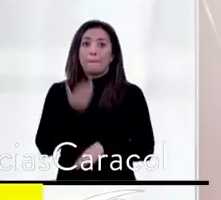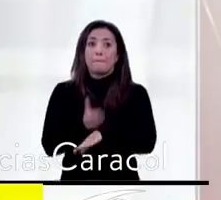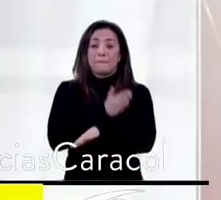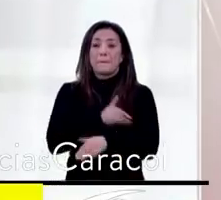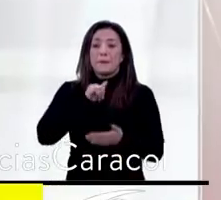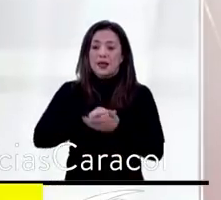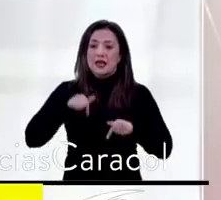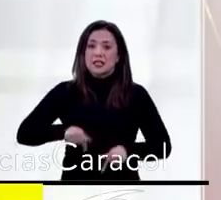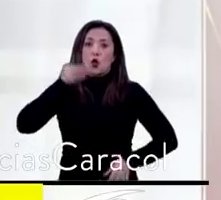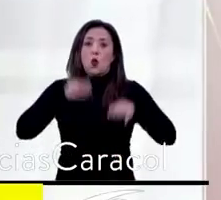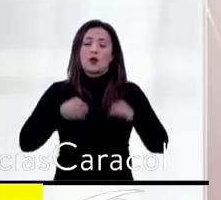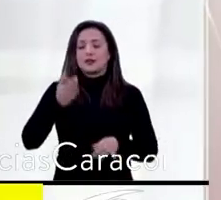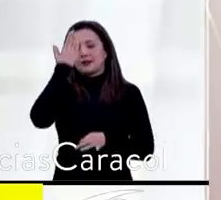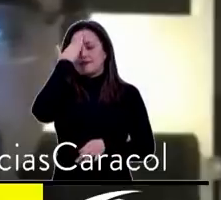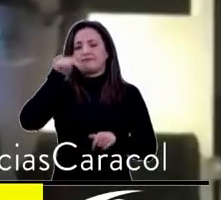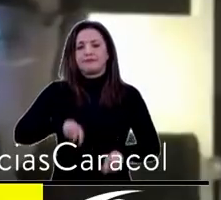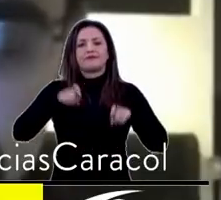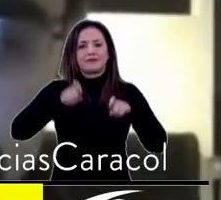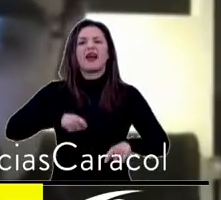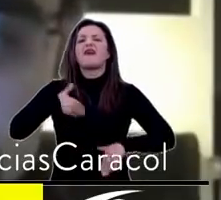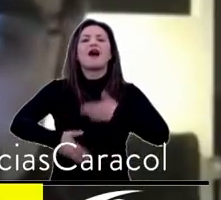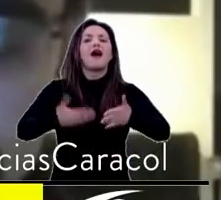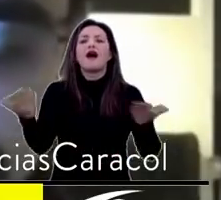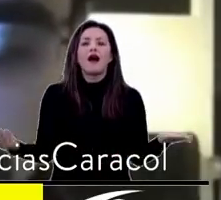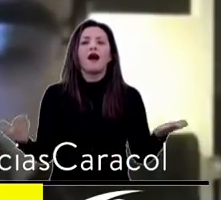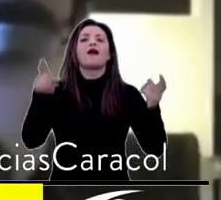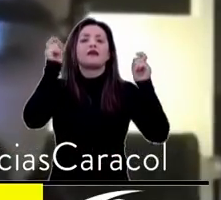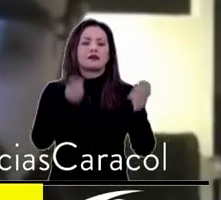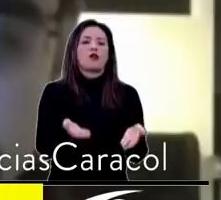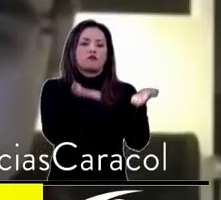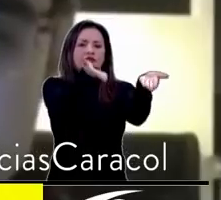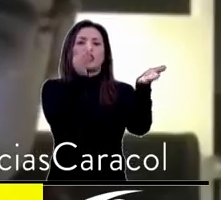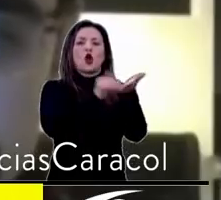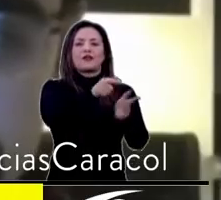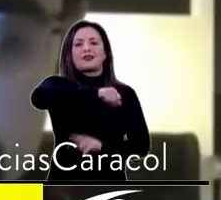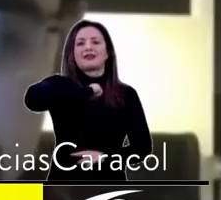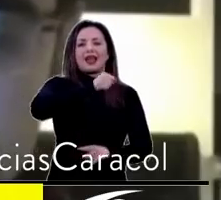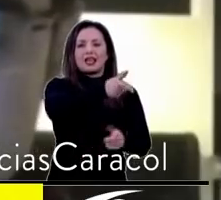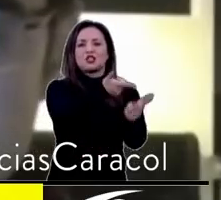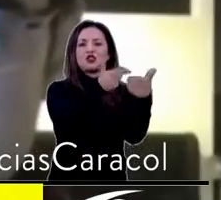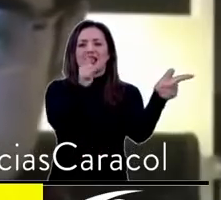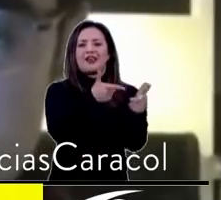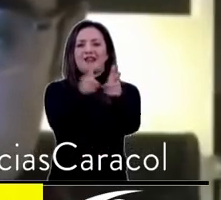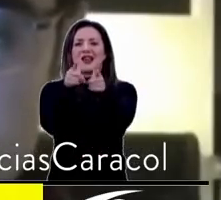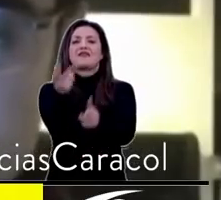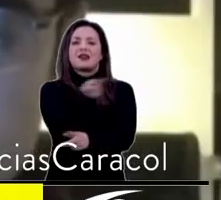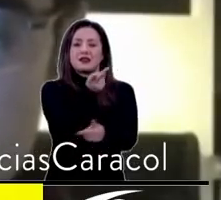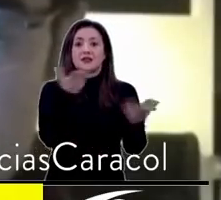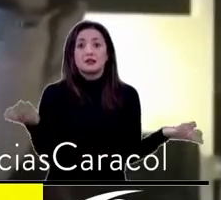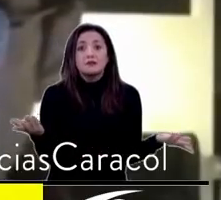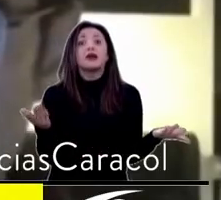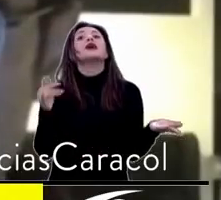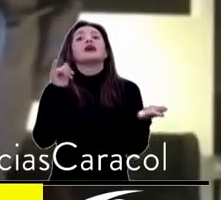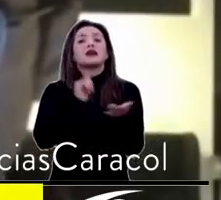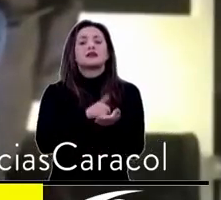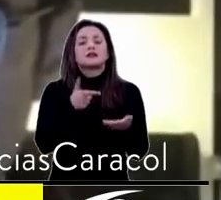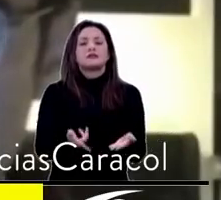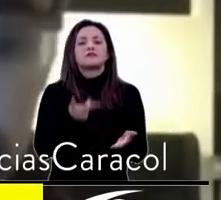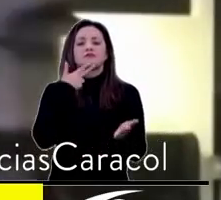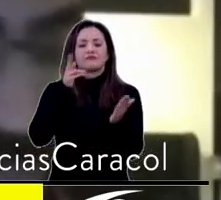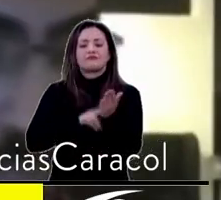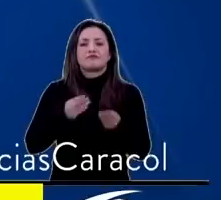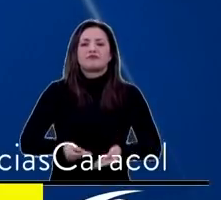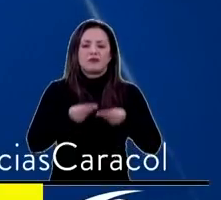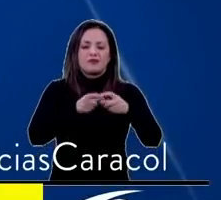por este despacho judicial, se debe proceder a restablecer ese derecho fundamental. Y es así como se libra la boleta